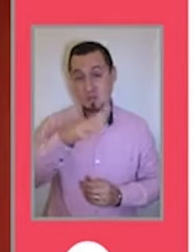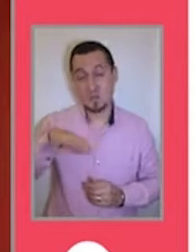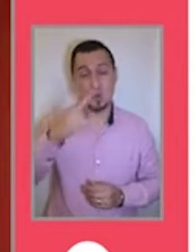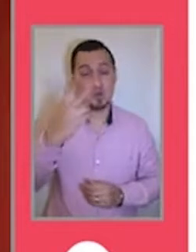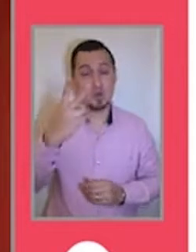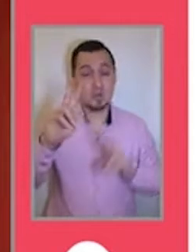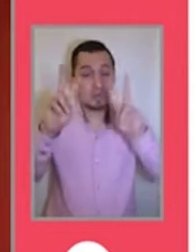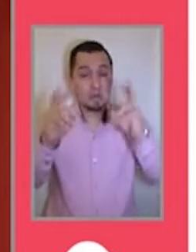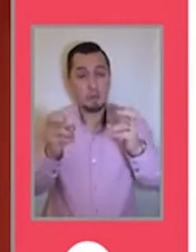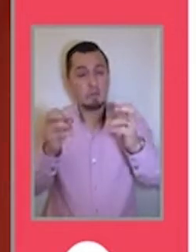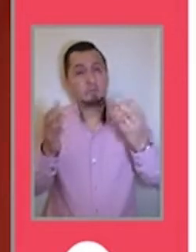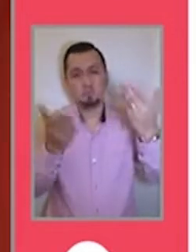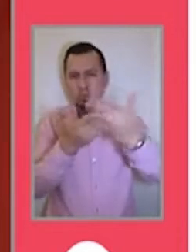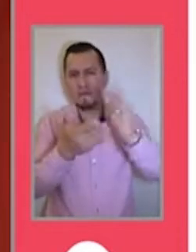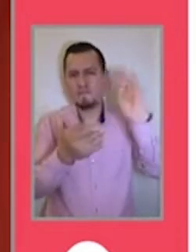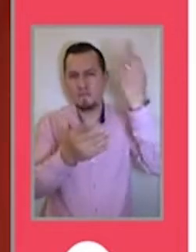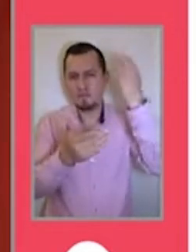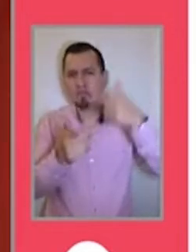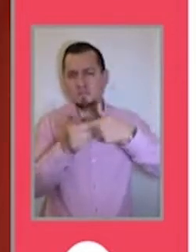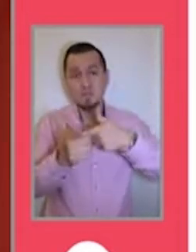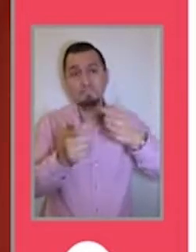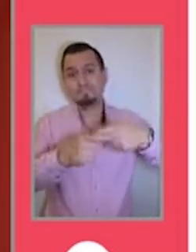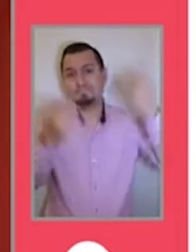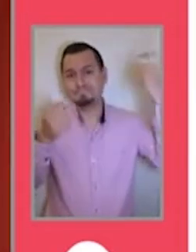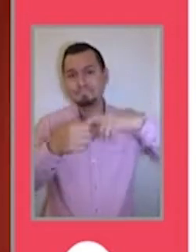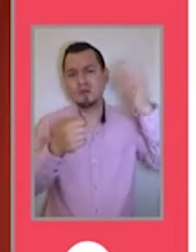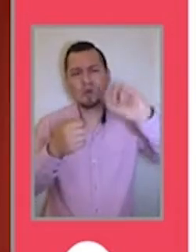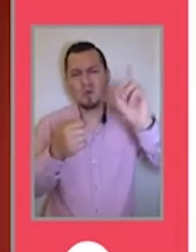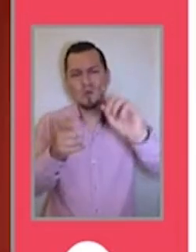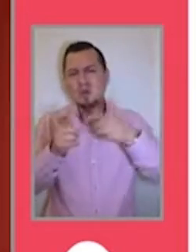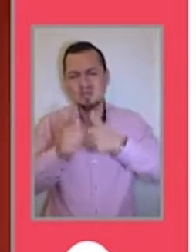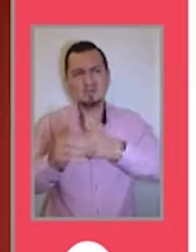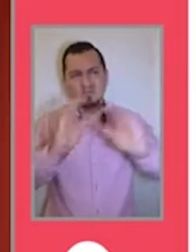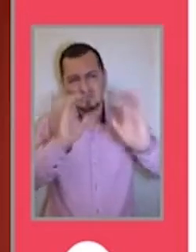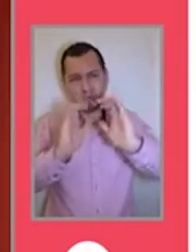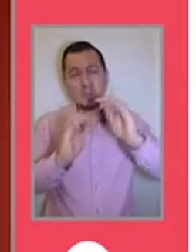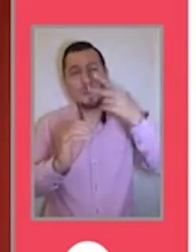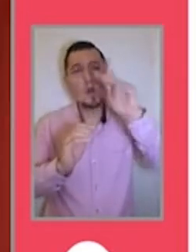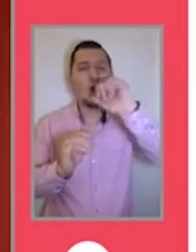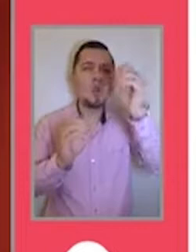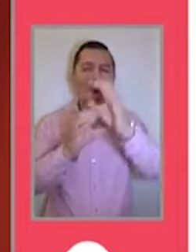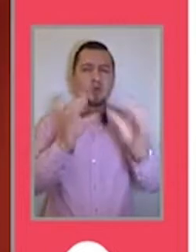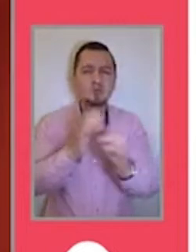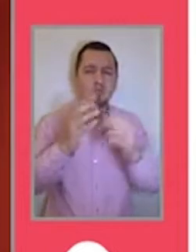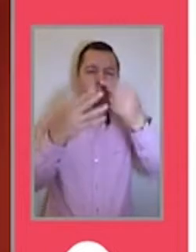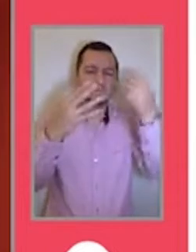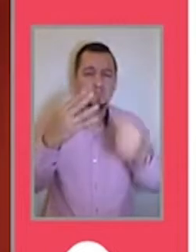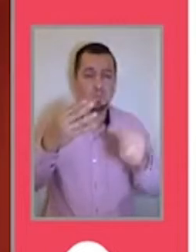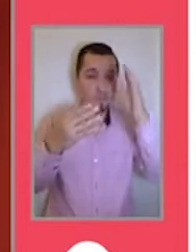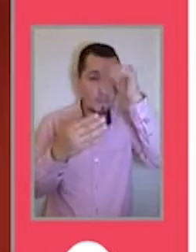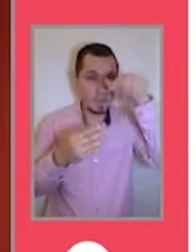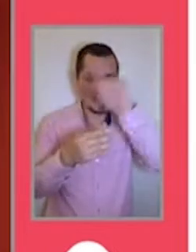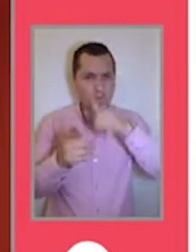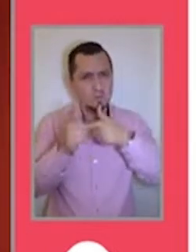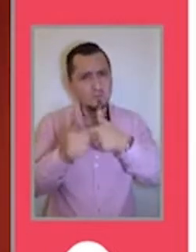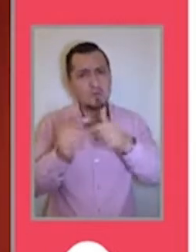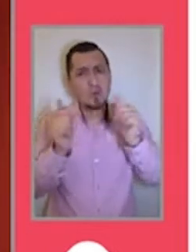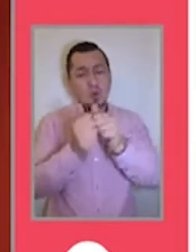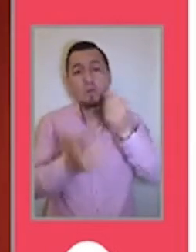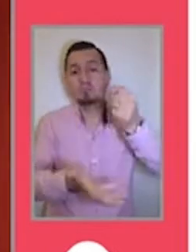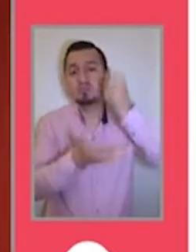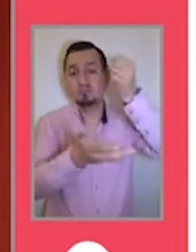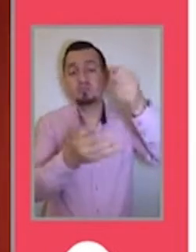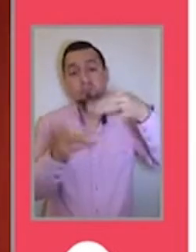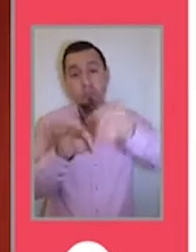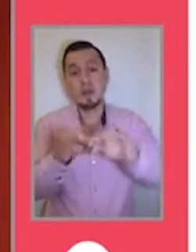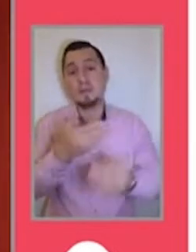que traemos el acordar el mecanismo de regreso a clases presenciales entre todos los estados y la propuesta de ajuste al presupuesto que queremos plantear al